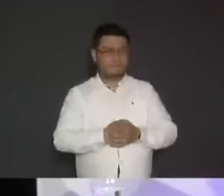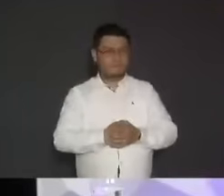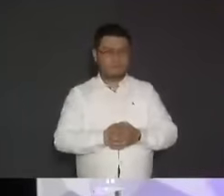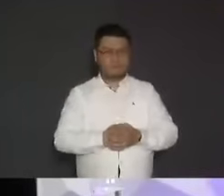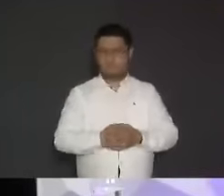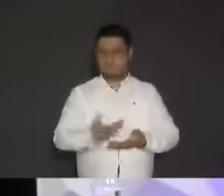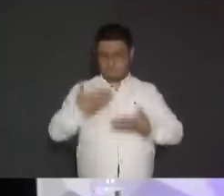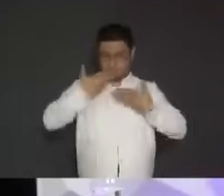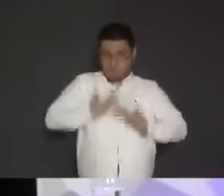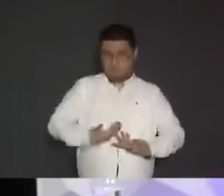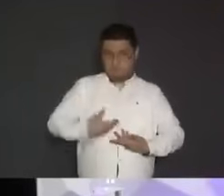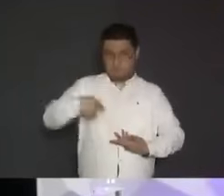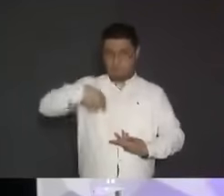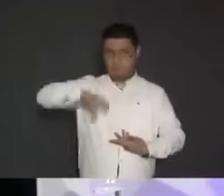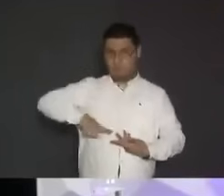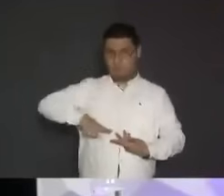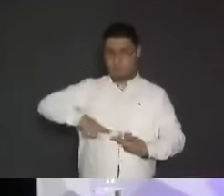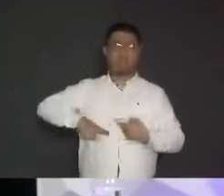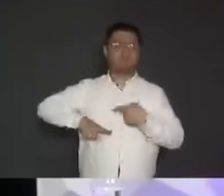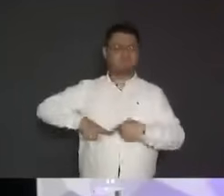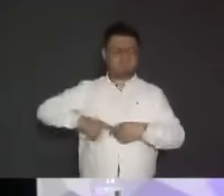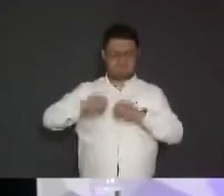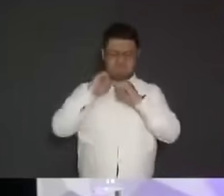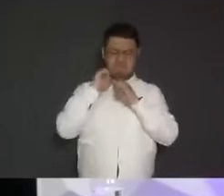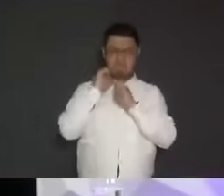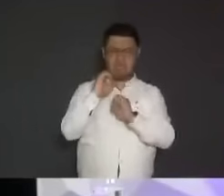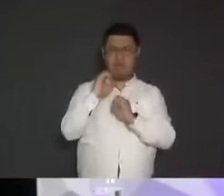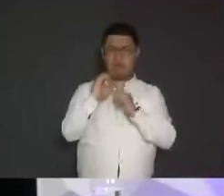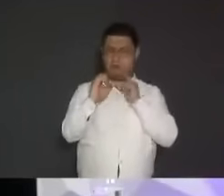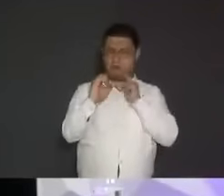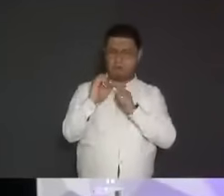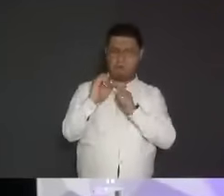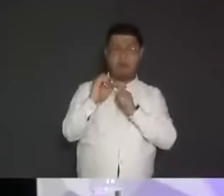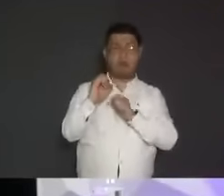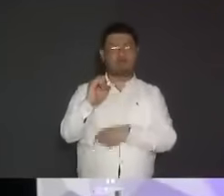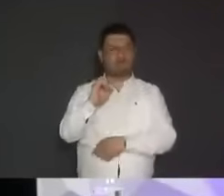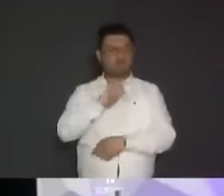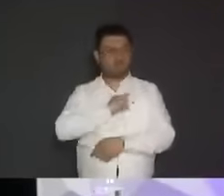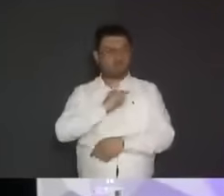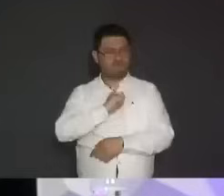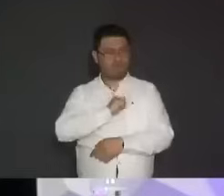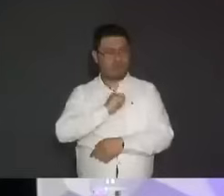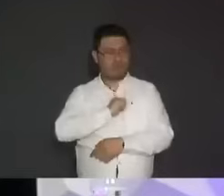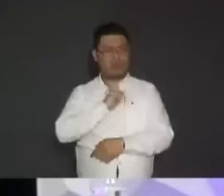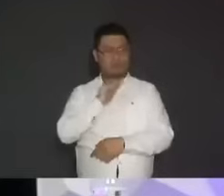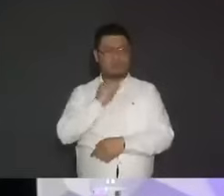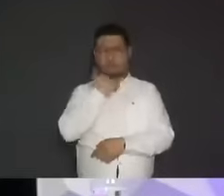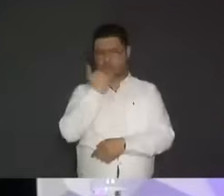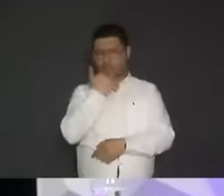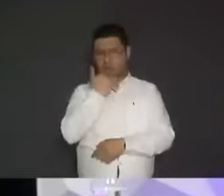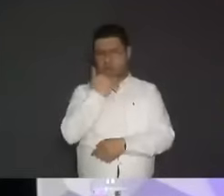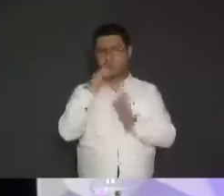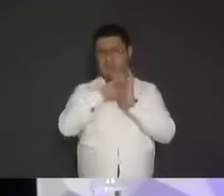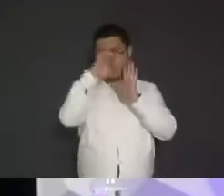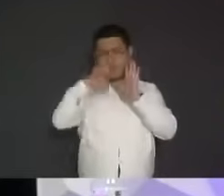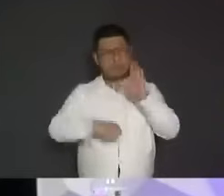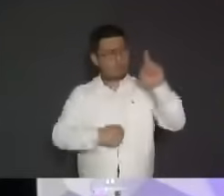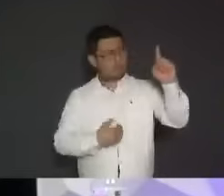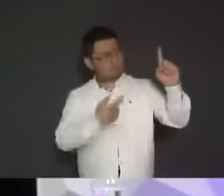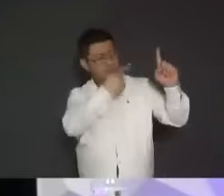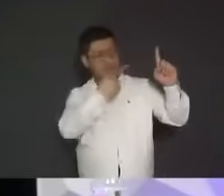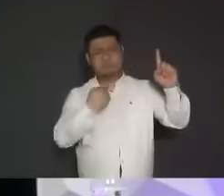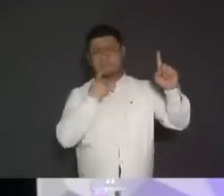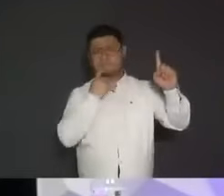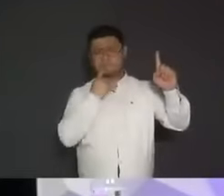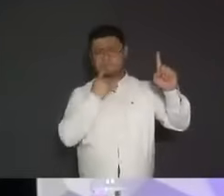cero tolerancia a la corrupción. Seguiremos el ejemplo que nos ha demostrado el presidente Andrés Manuel López Obrador,